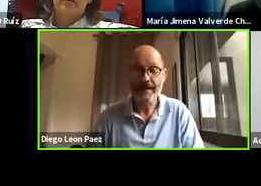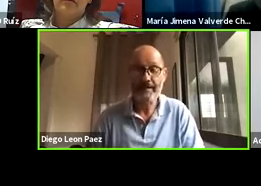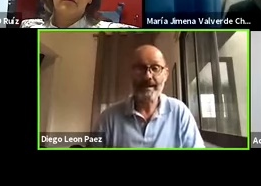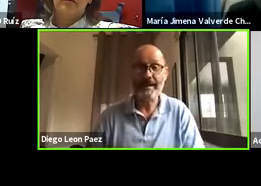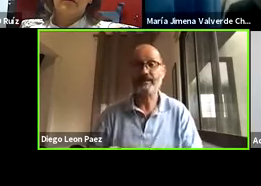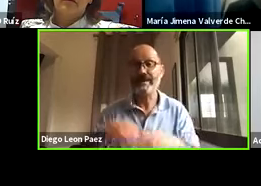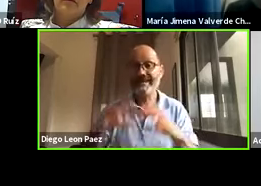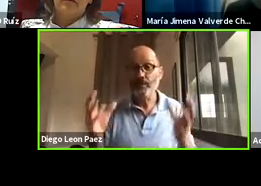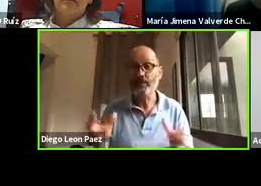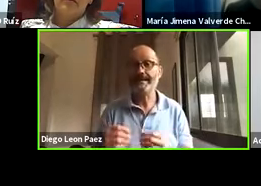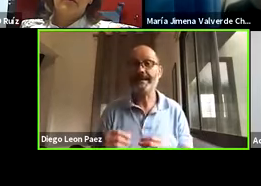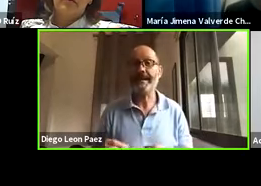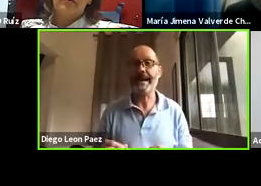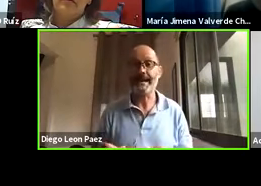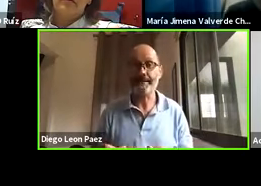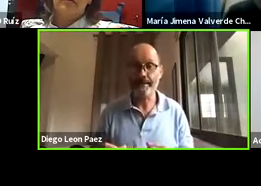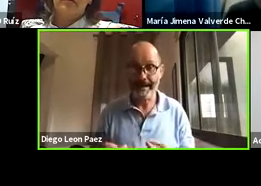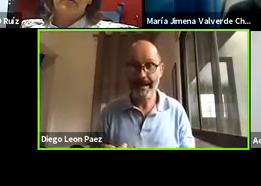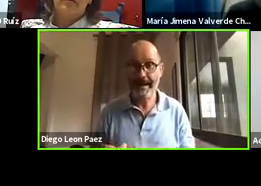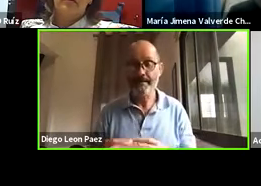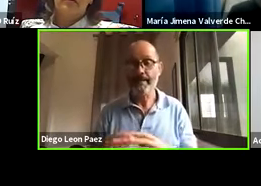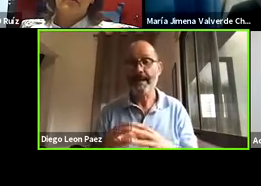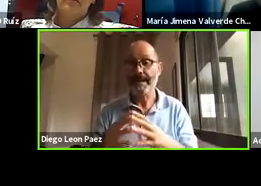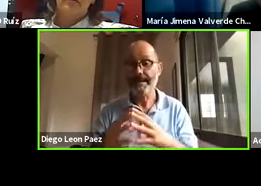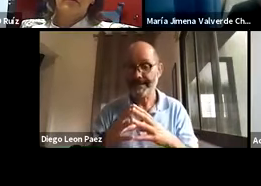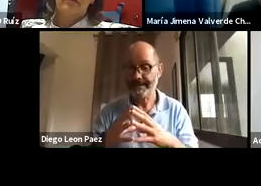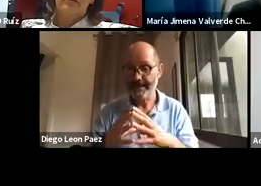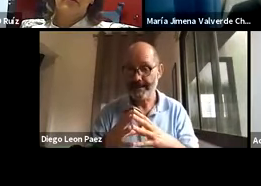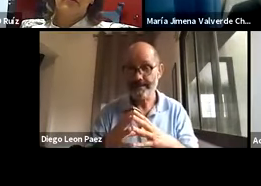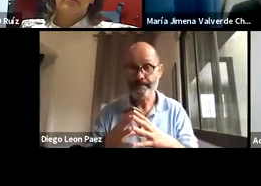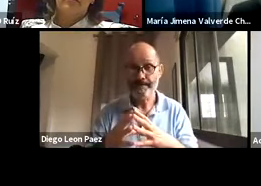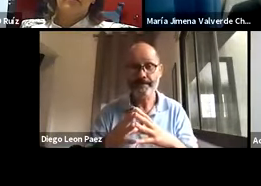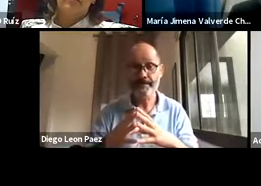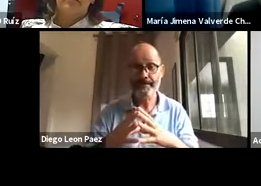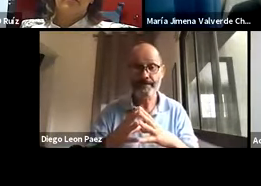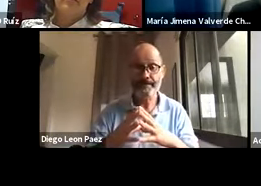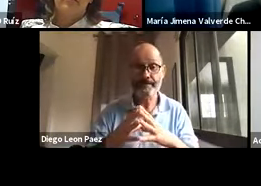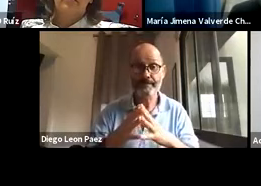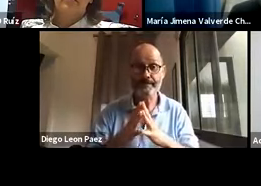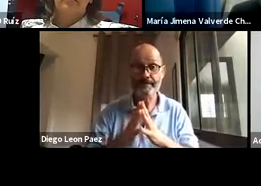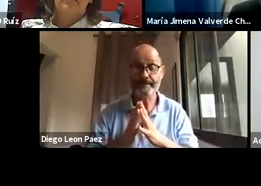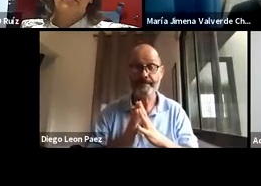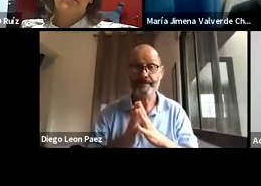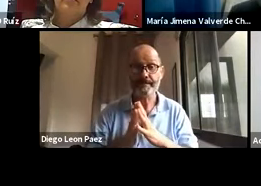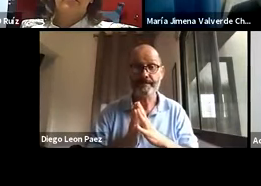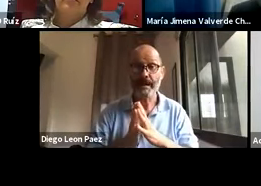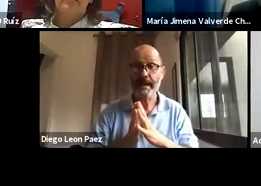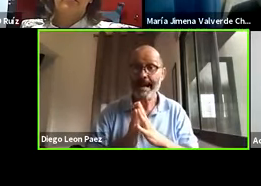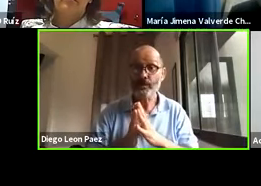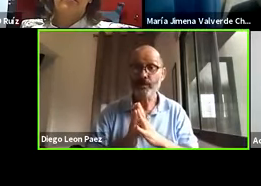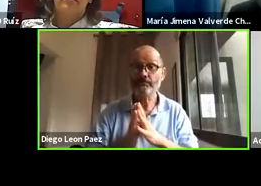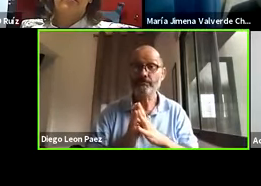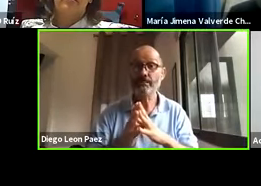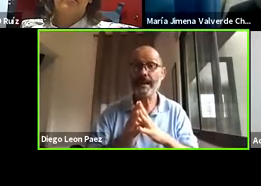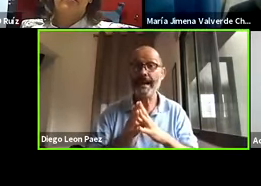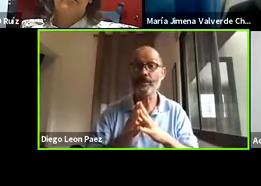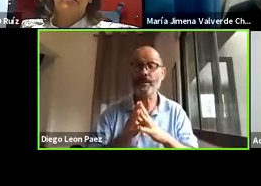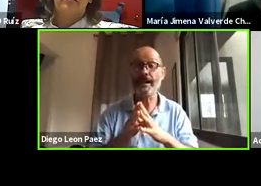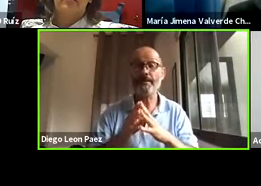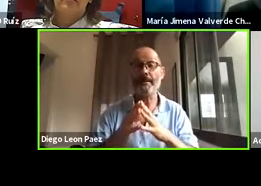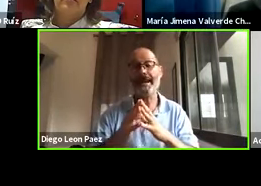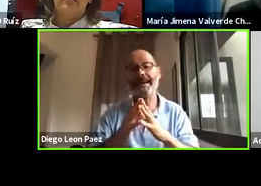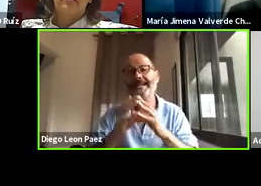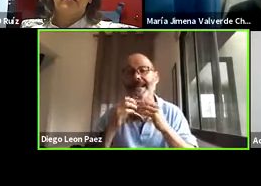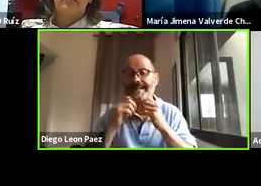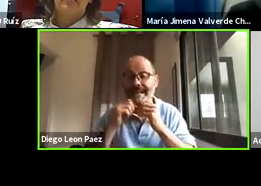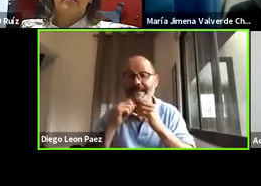para mí es una salud integral podría ser llamado como un medio de liberación para albegar claro